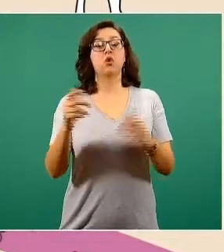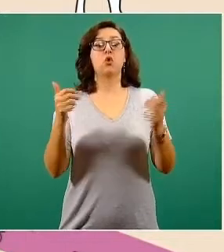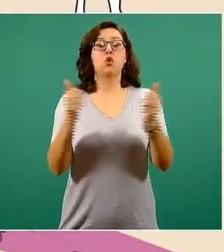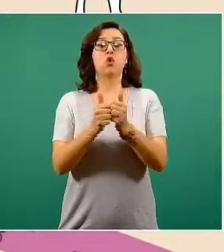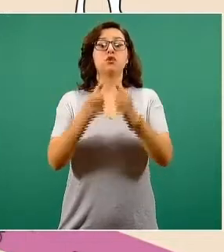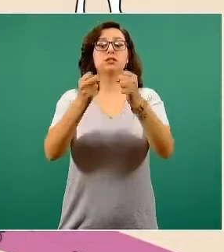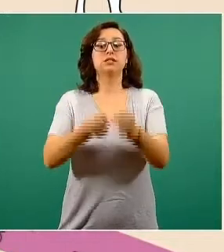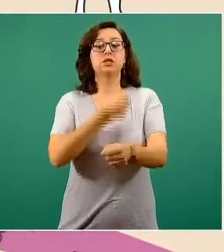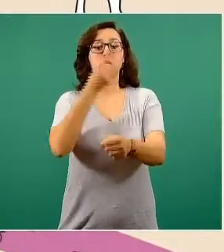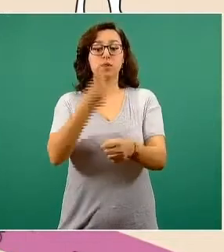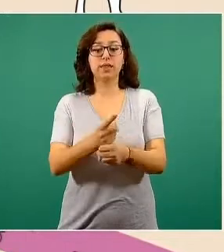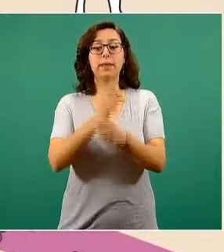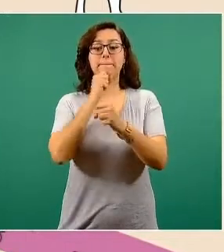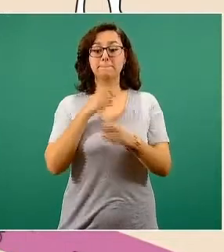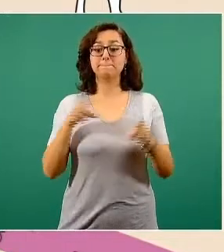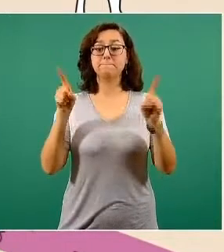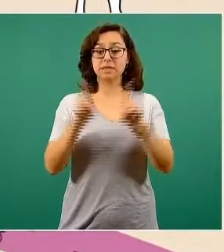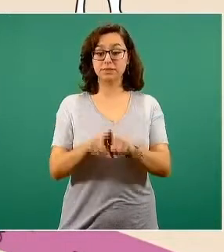para poder